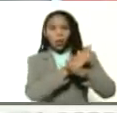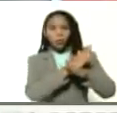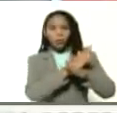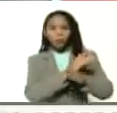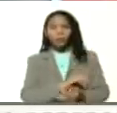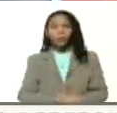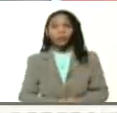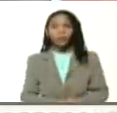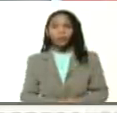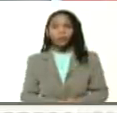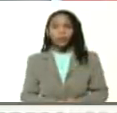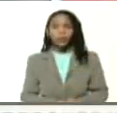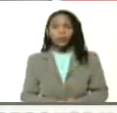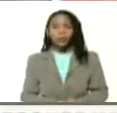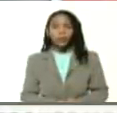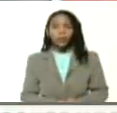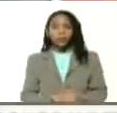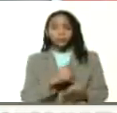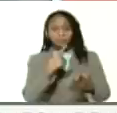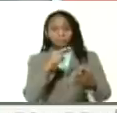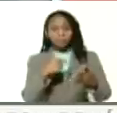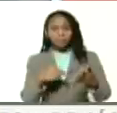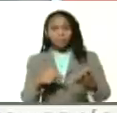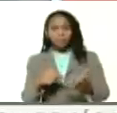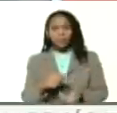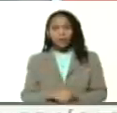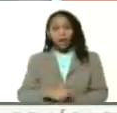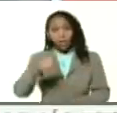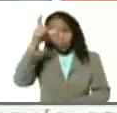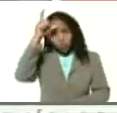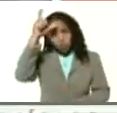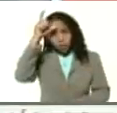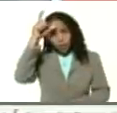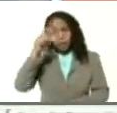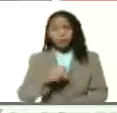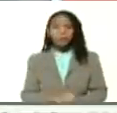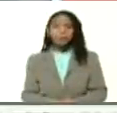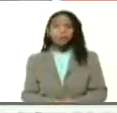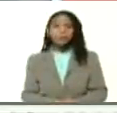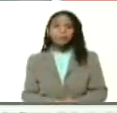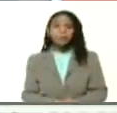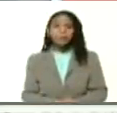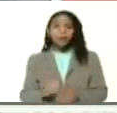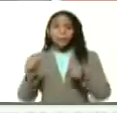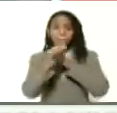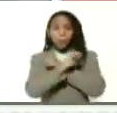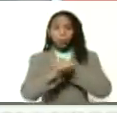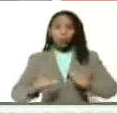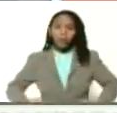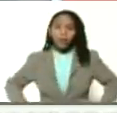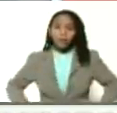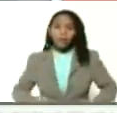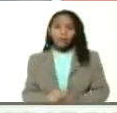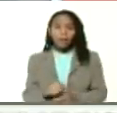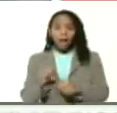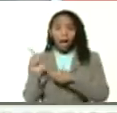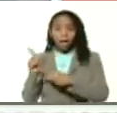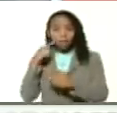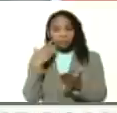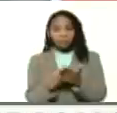Curazao, a la República de Turquía, a la República Portuguesa. Ahí está,